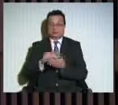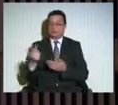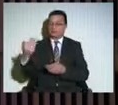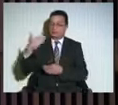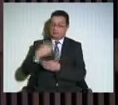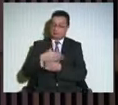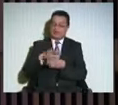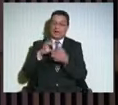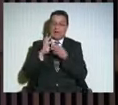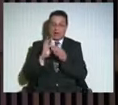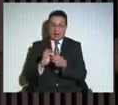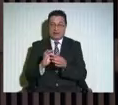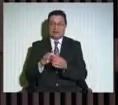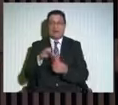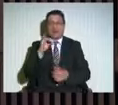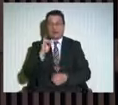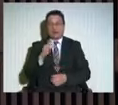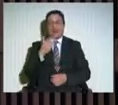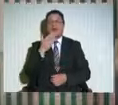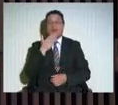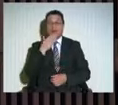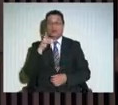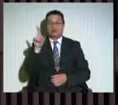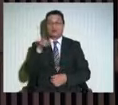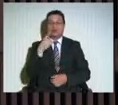gracias, subsecretario. También el